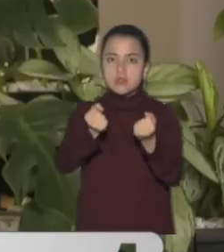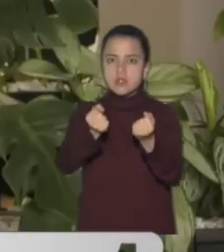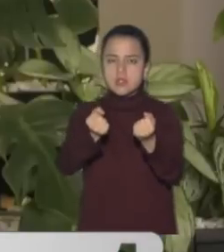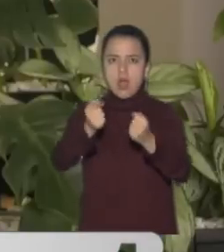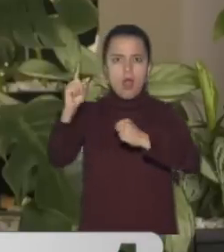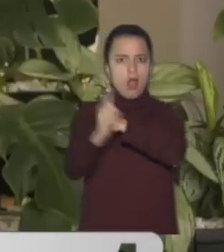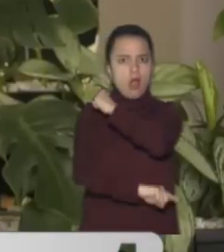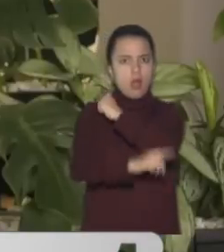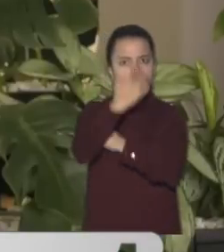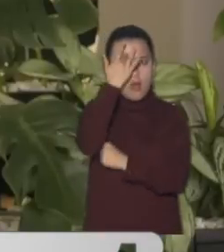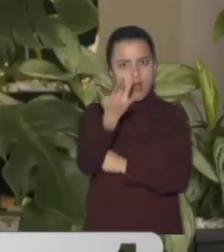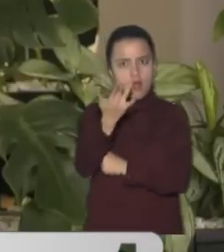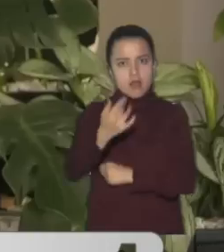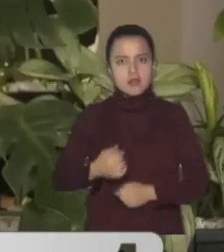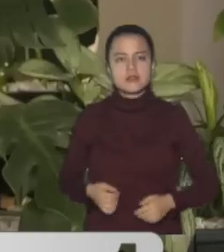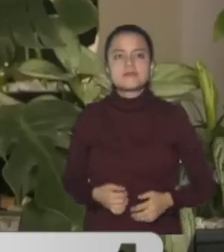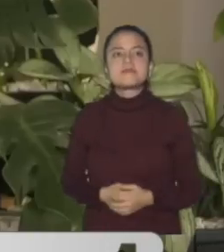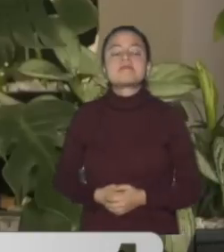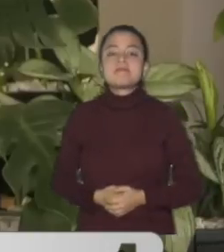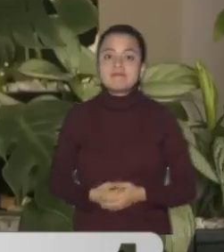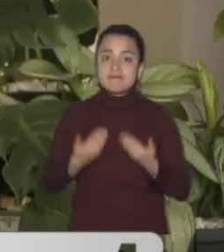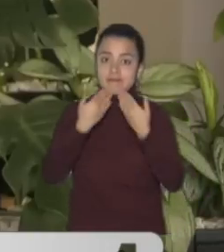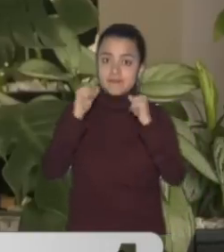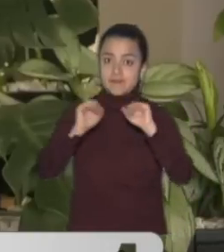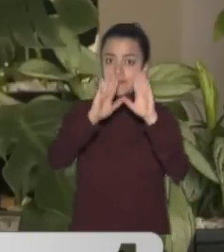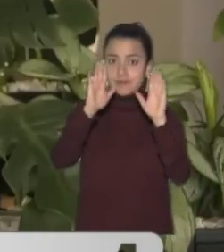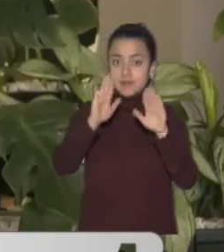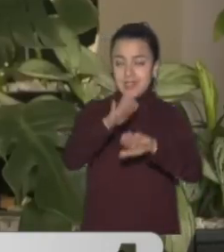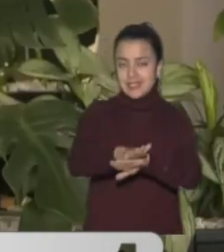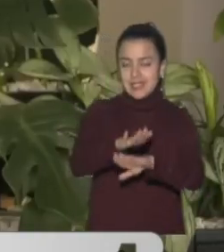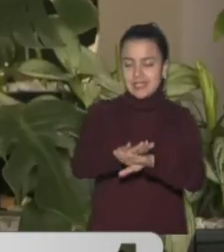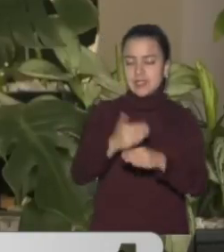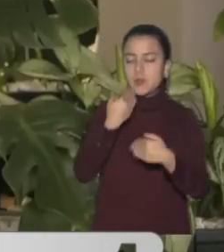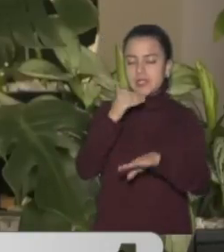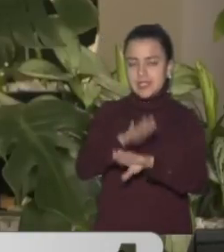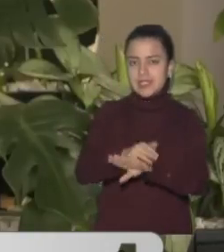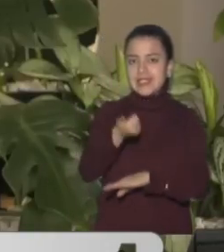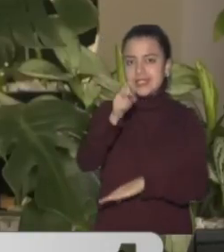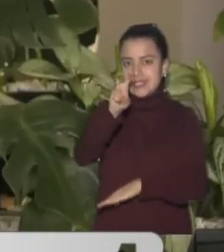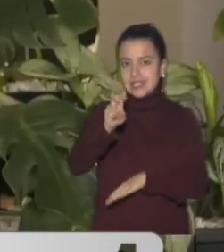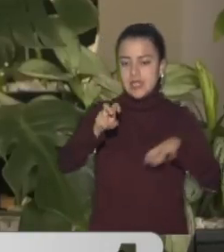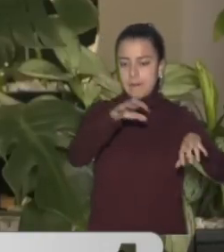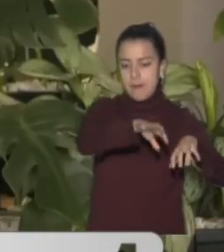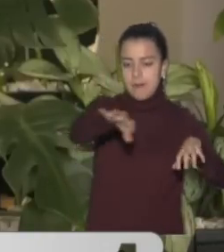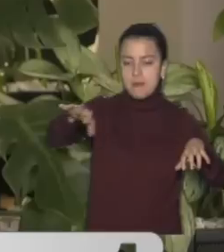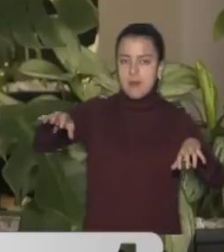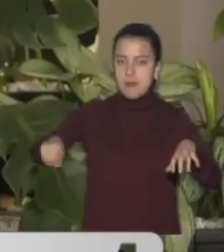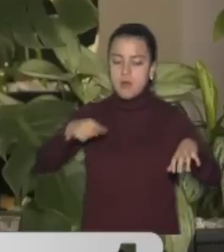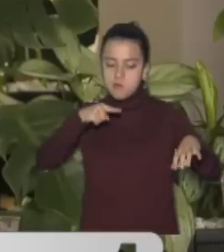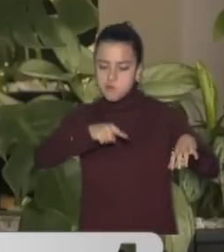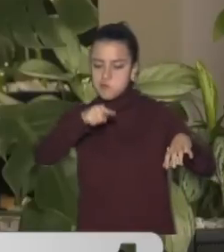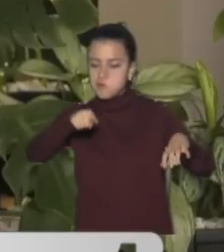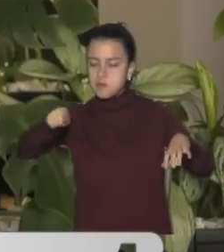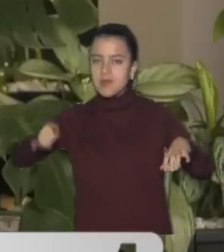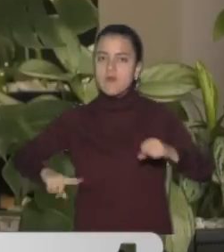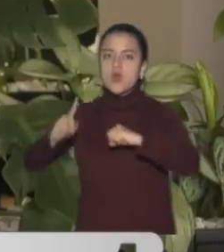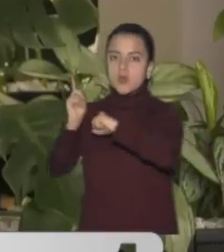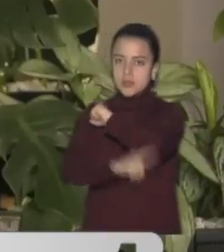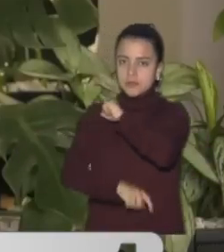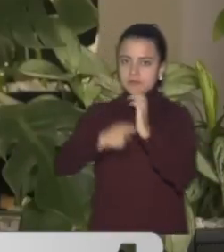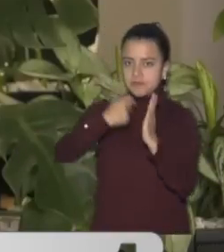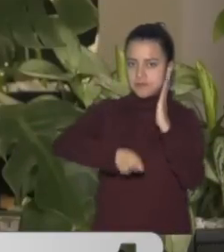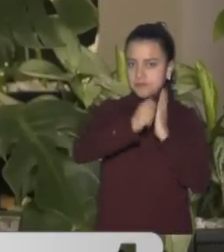Luisa y televidentes, buena tarde. Pues en total 17 centros de enseñanza automovilísticos fueron sancionados por la Superintendencia